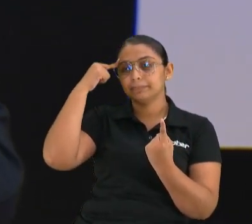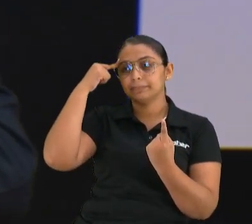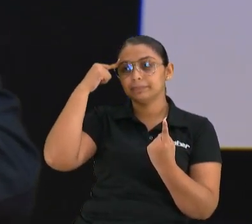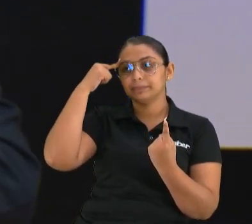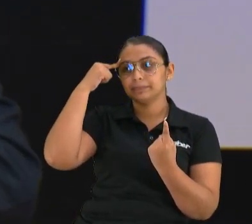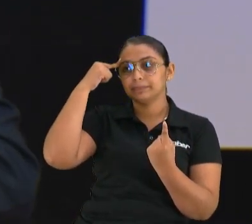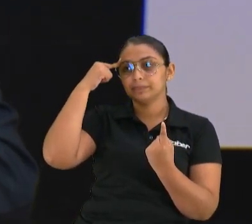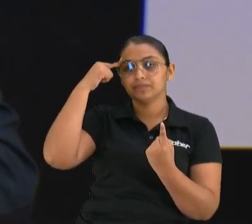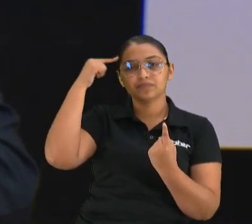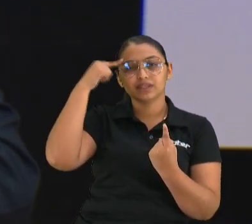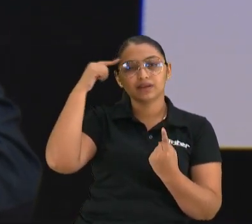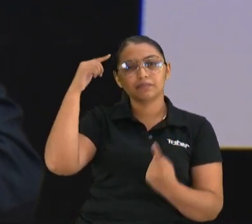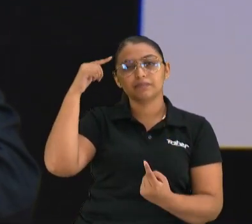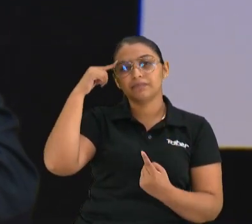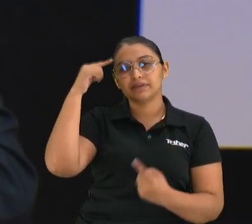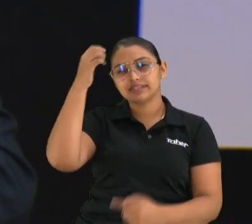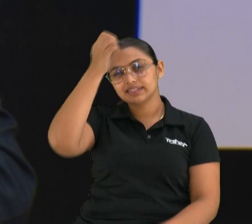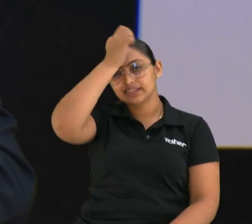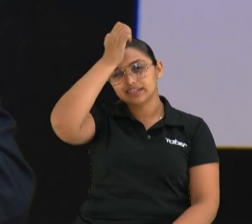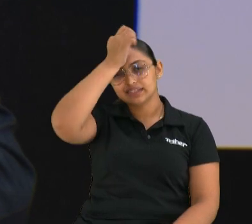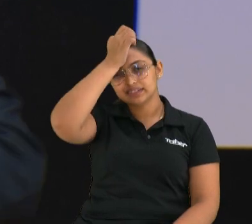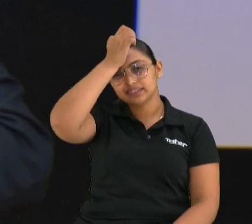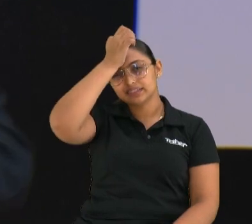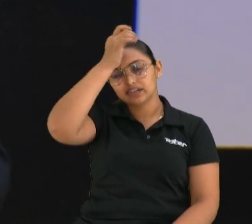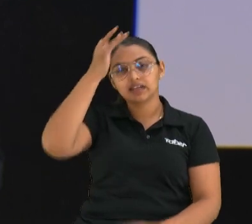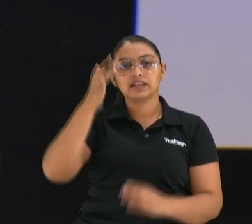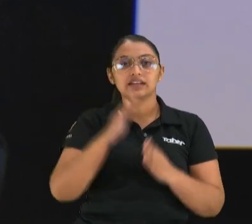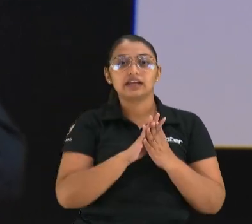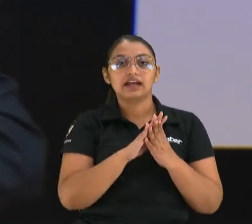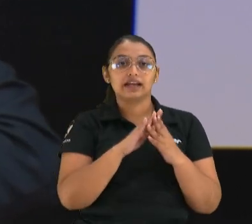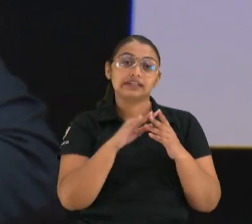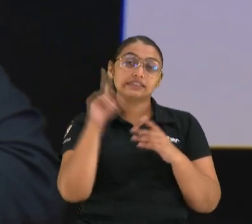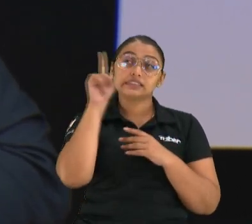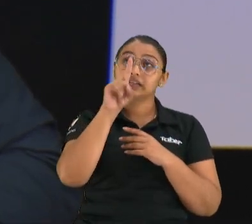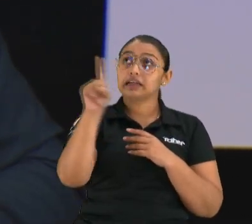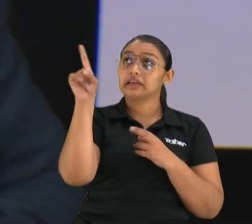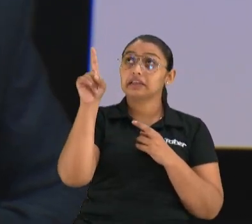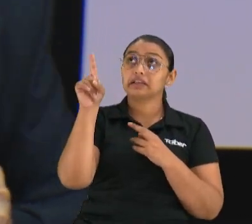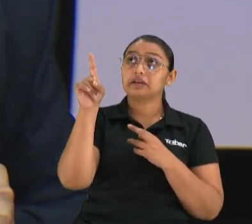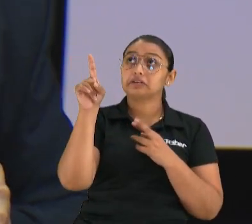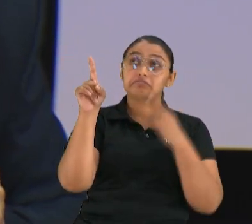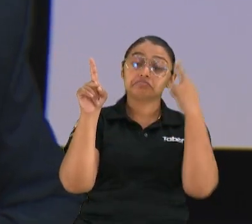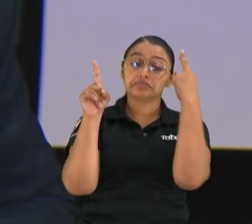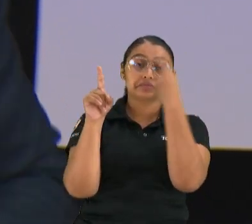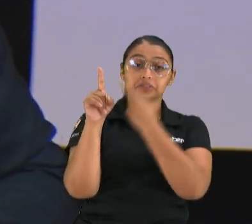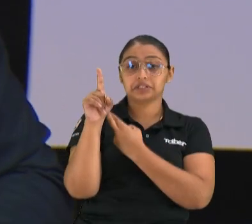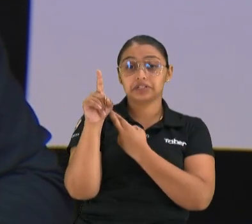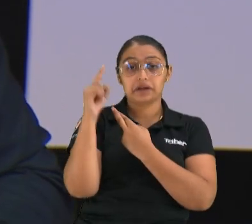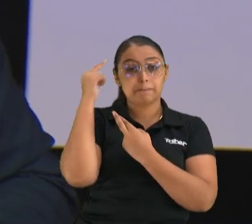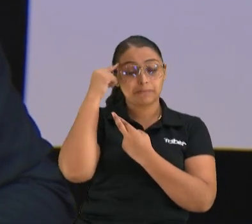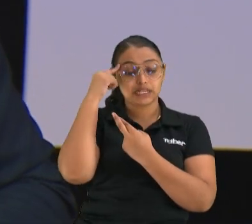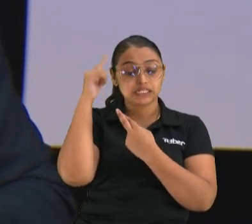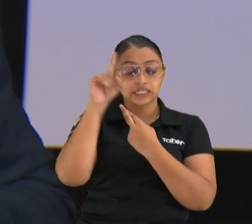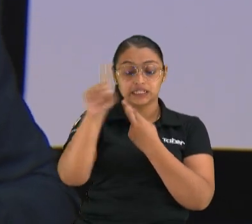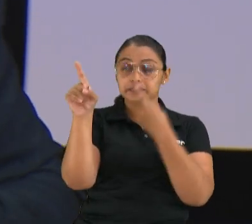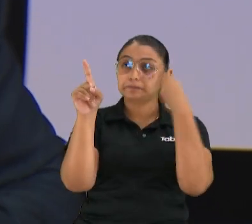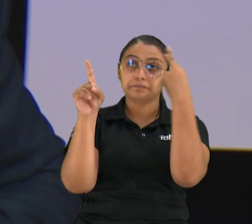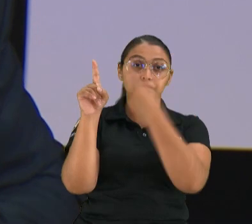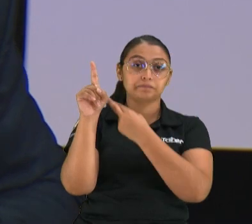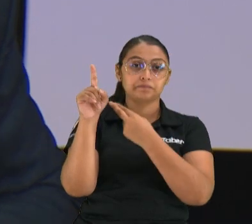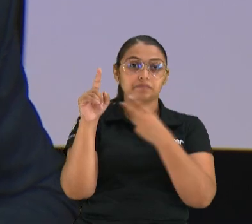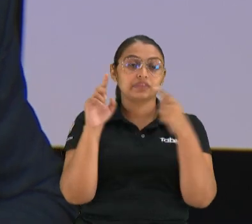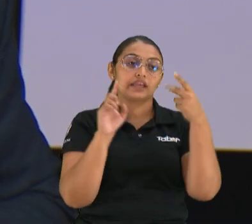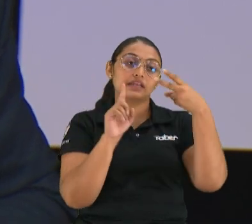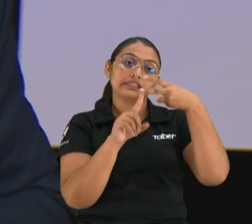la existencia de Dios en segundo lugar podemos decir el día de hoy ignora las